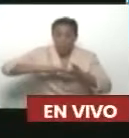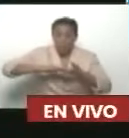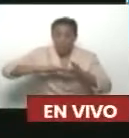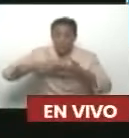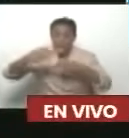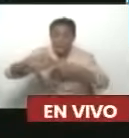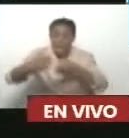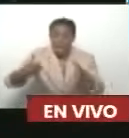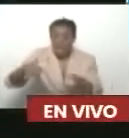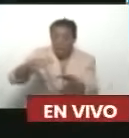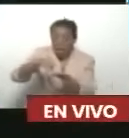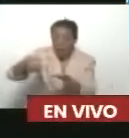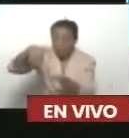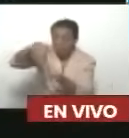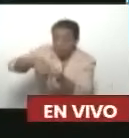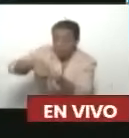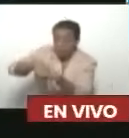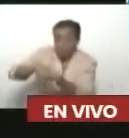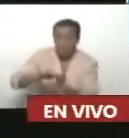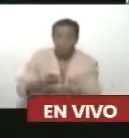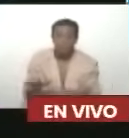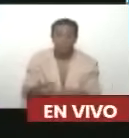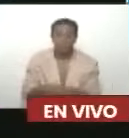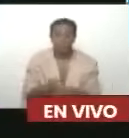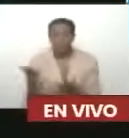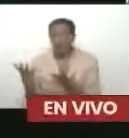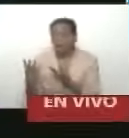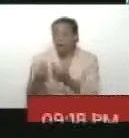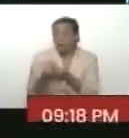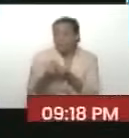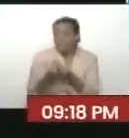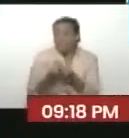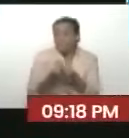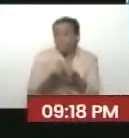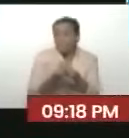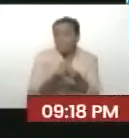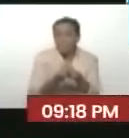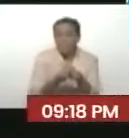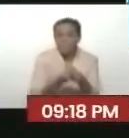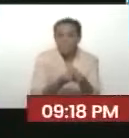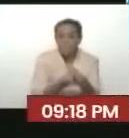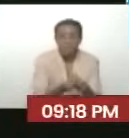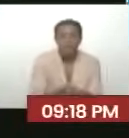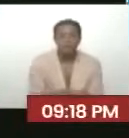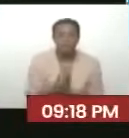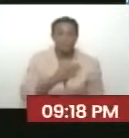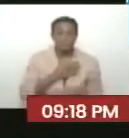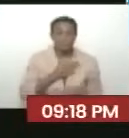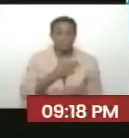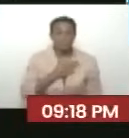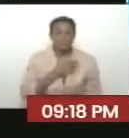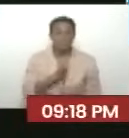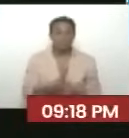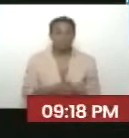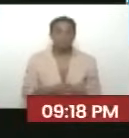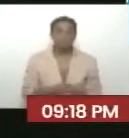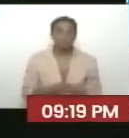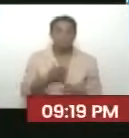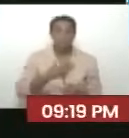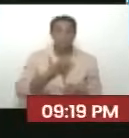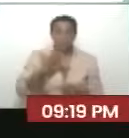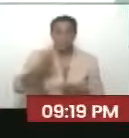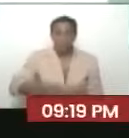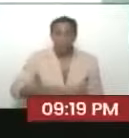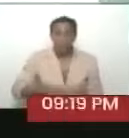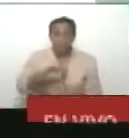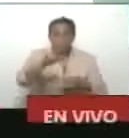la caja de comprobantes de votos. Correcto. Entonces ustedes me acompañan a votar. Porque mi voto y el voto